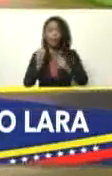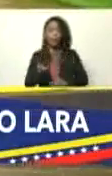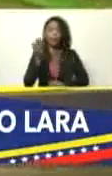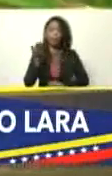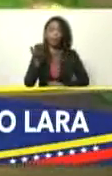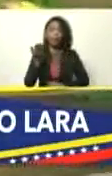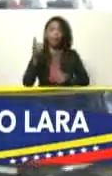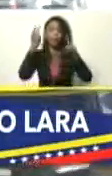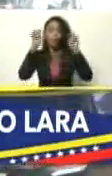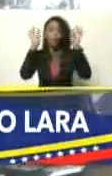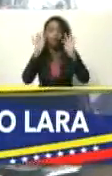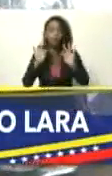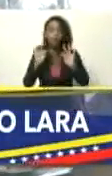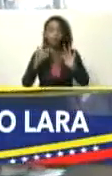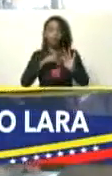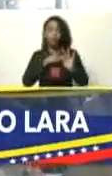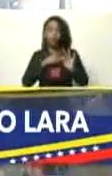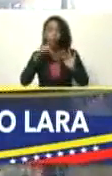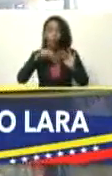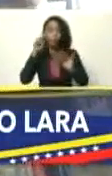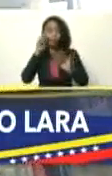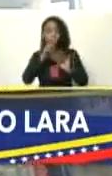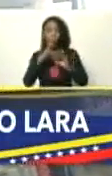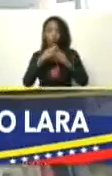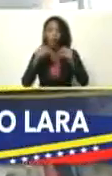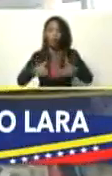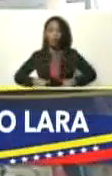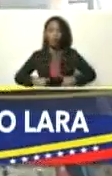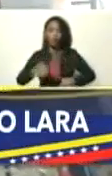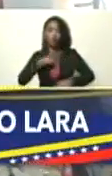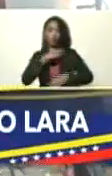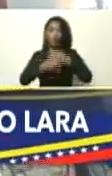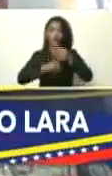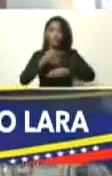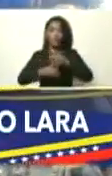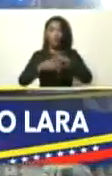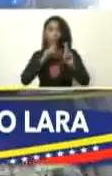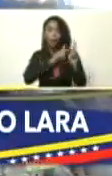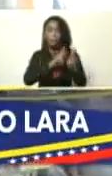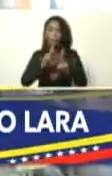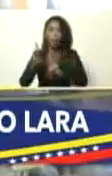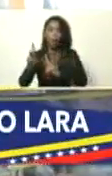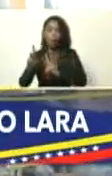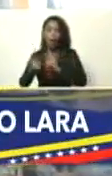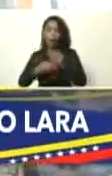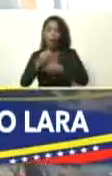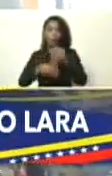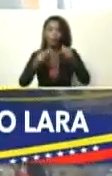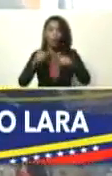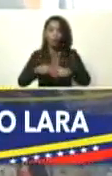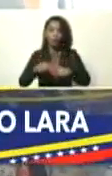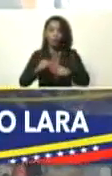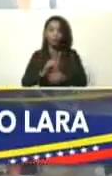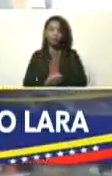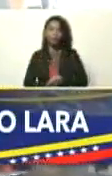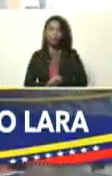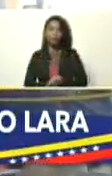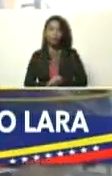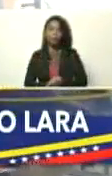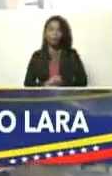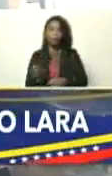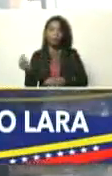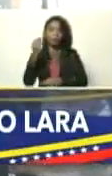nuevo modelo. Y estamos viendo todo el esfuerzo que hemos hecho con nuestro programa Hecho en Iribarren, que además está